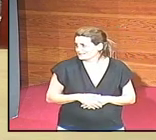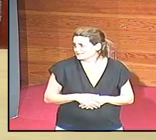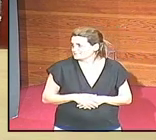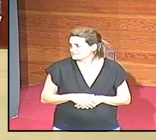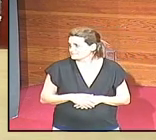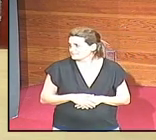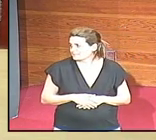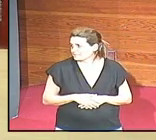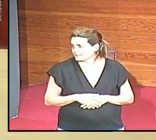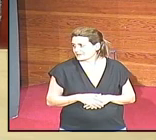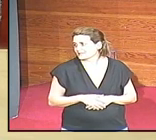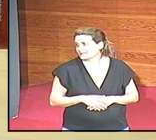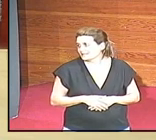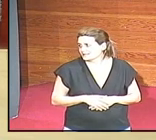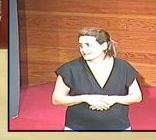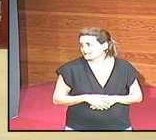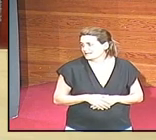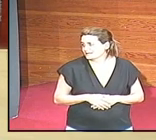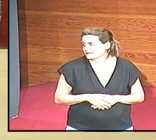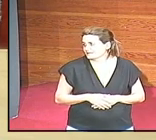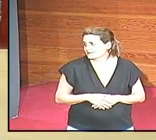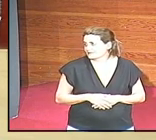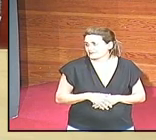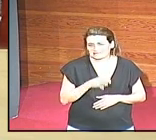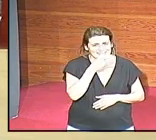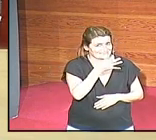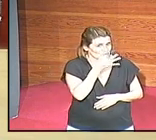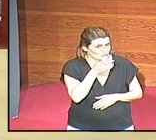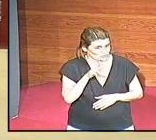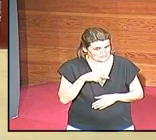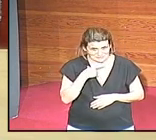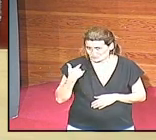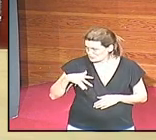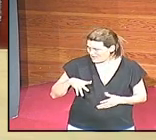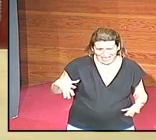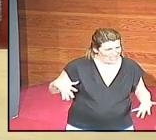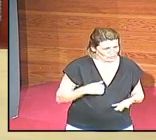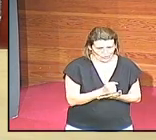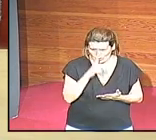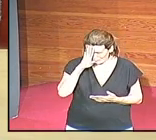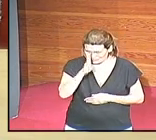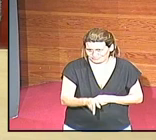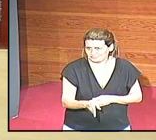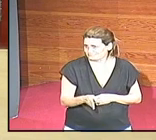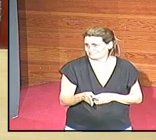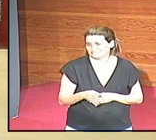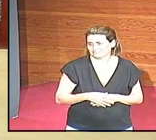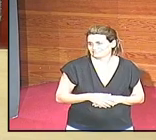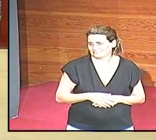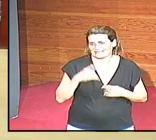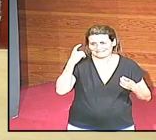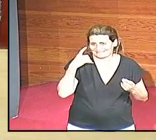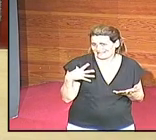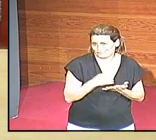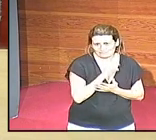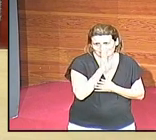el discurso es, bueno, vamos a por todo. Entonces, claro, esto es un, quiero decir, el peligro es